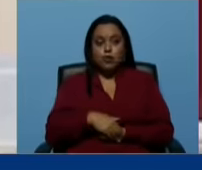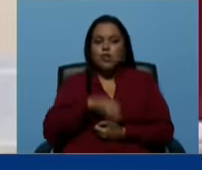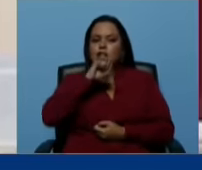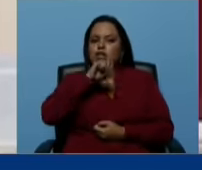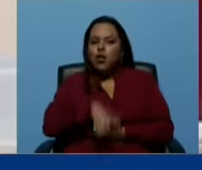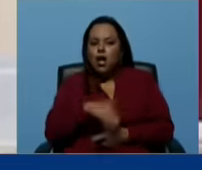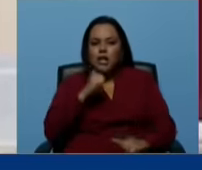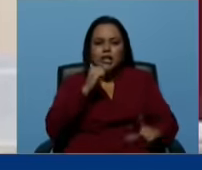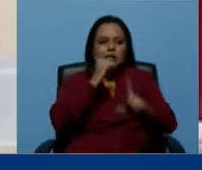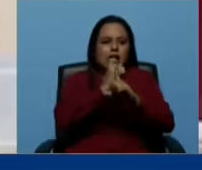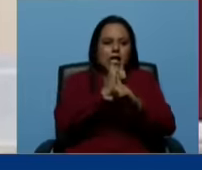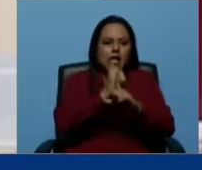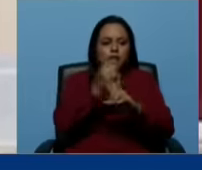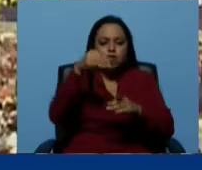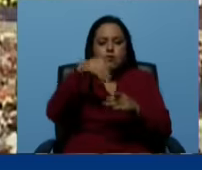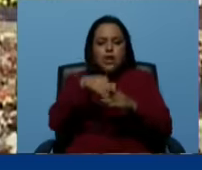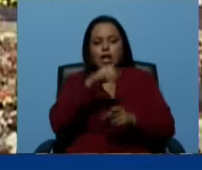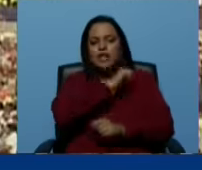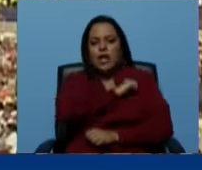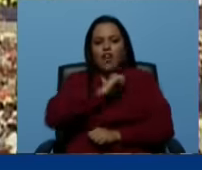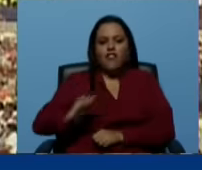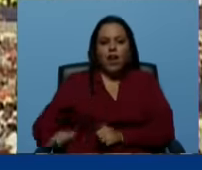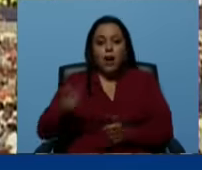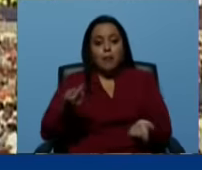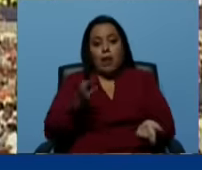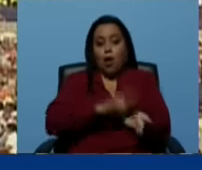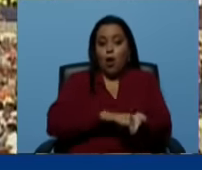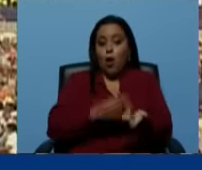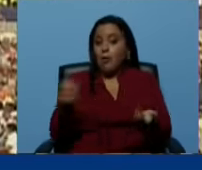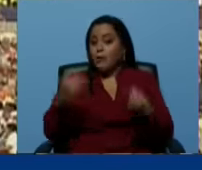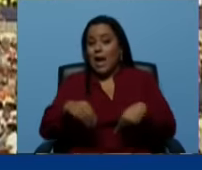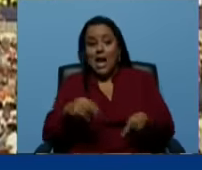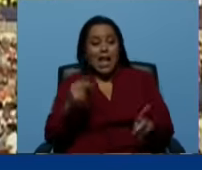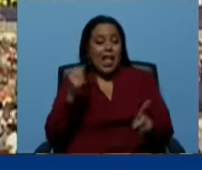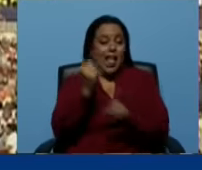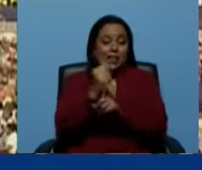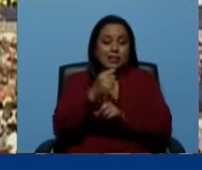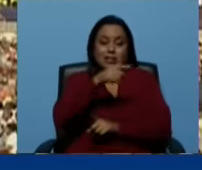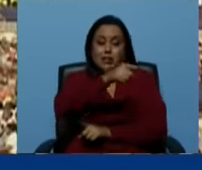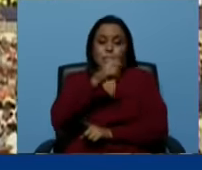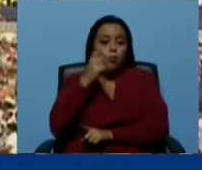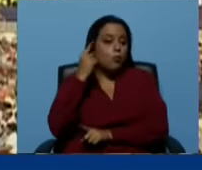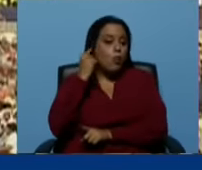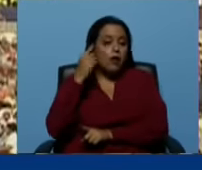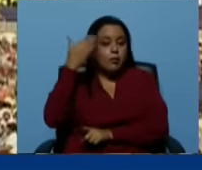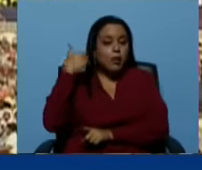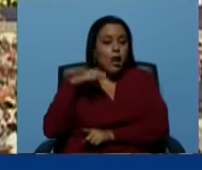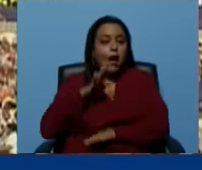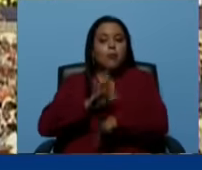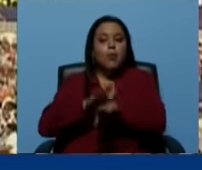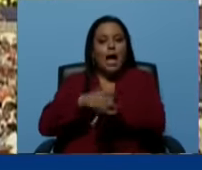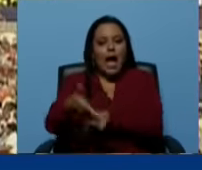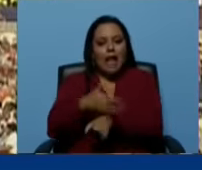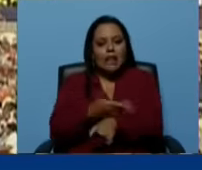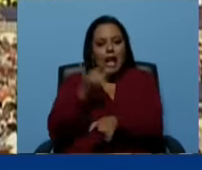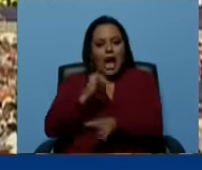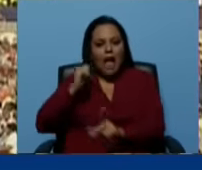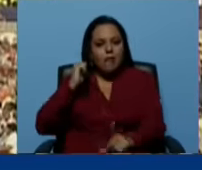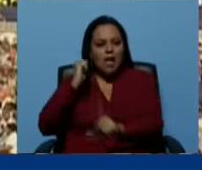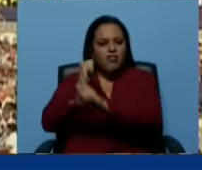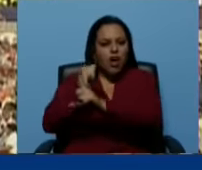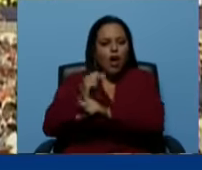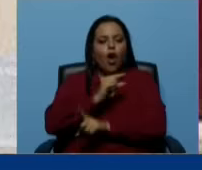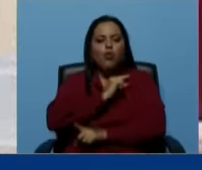de criminal en El Salvador, es peor, es más criminal que ella. Porque ya probó la sangre en sus manos, matando